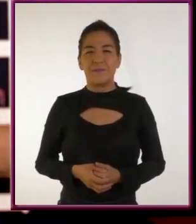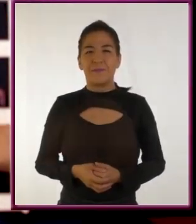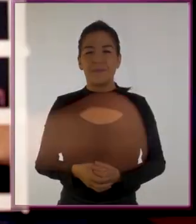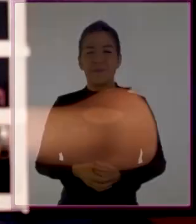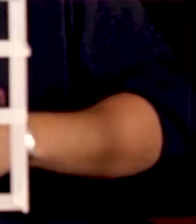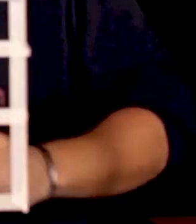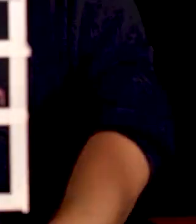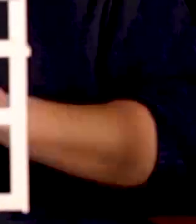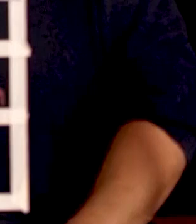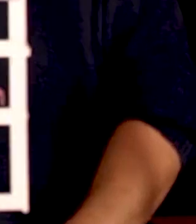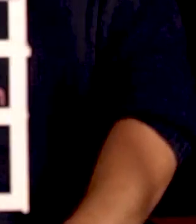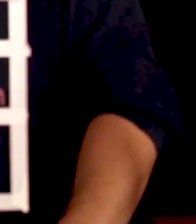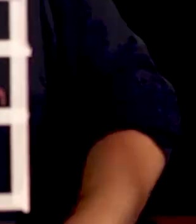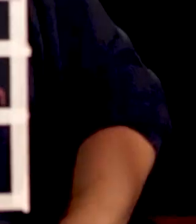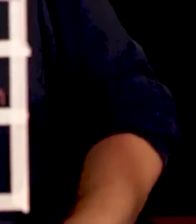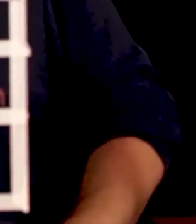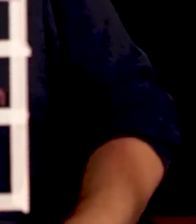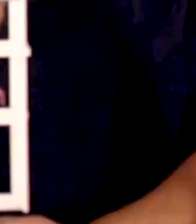Entonces.